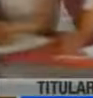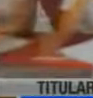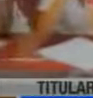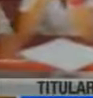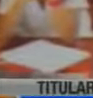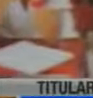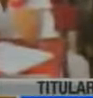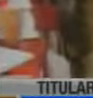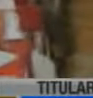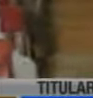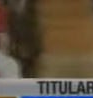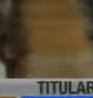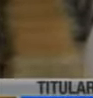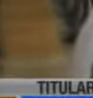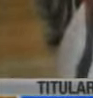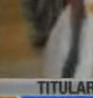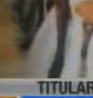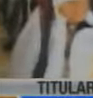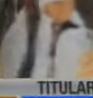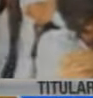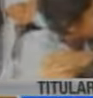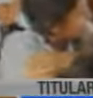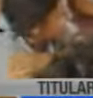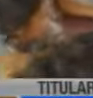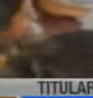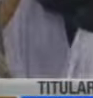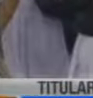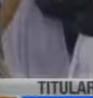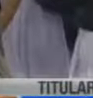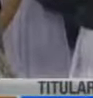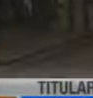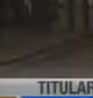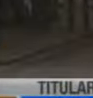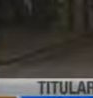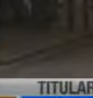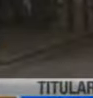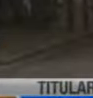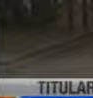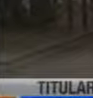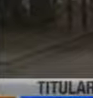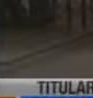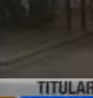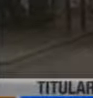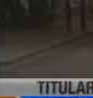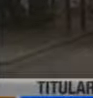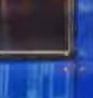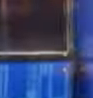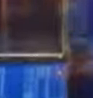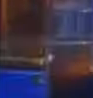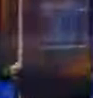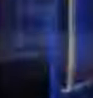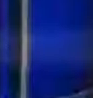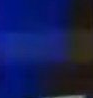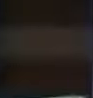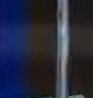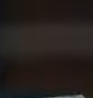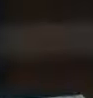El presidente Rafael Correa inaugura el año lectivo y un colegio réplica en Manta, provincia de Manabí.